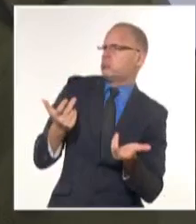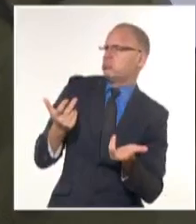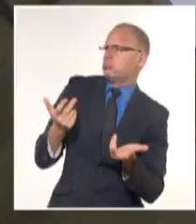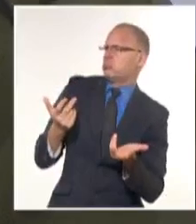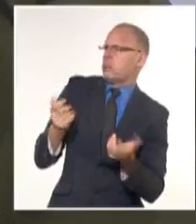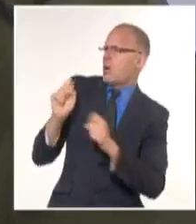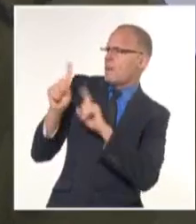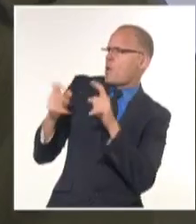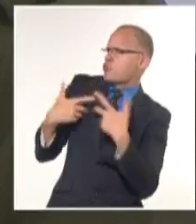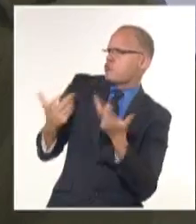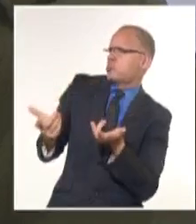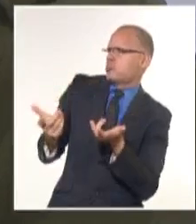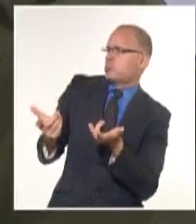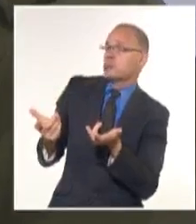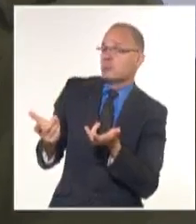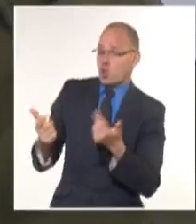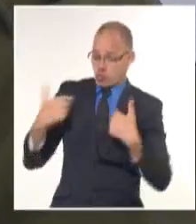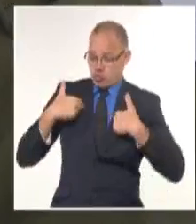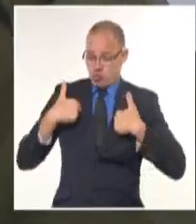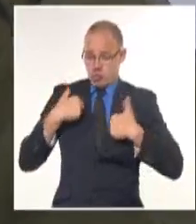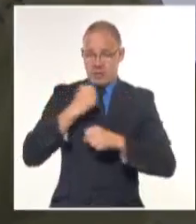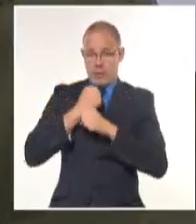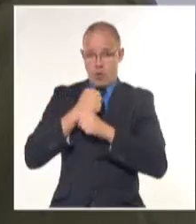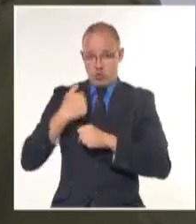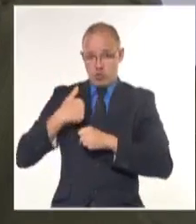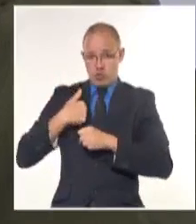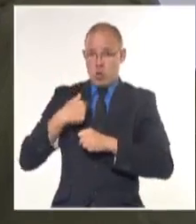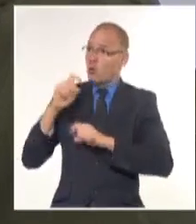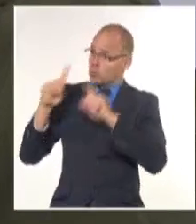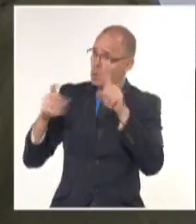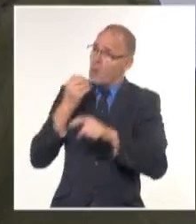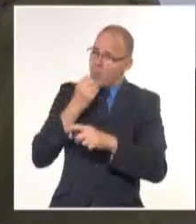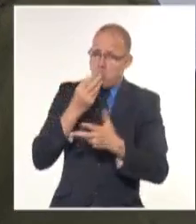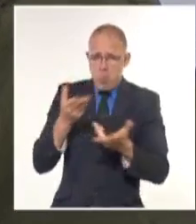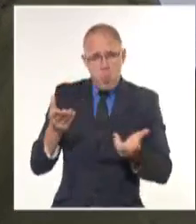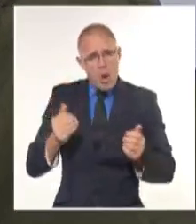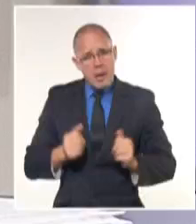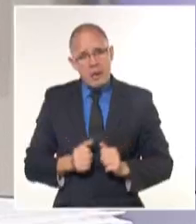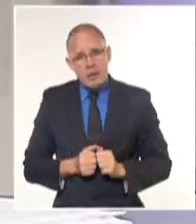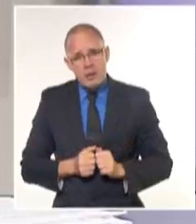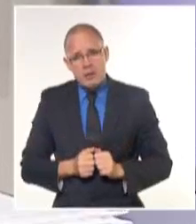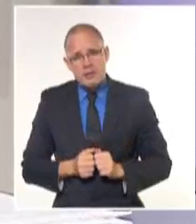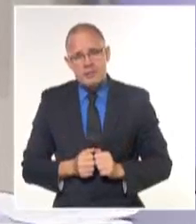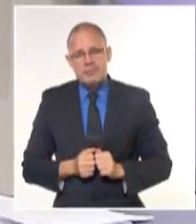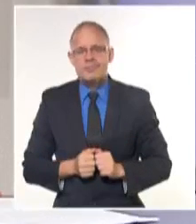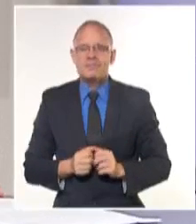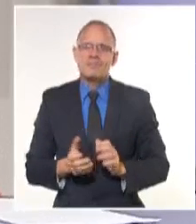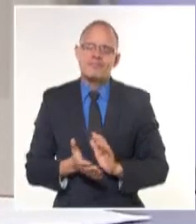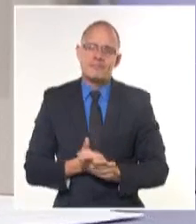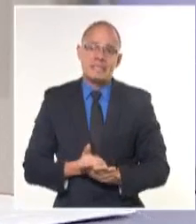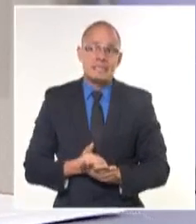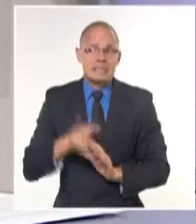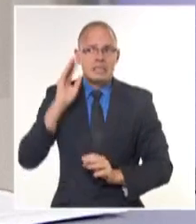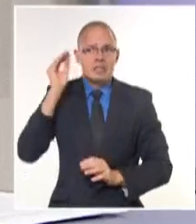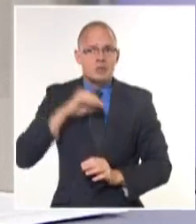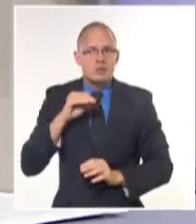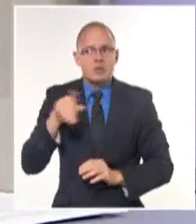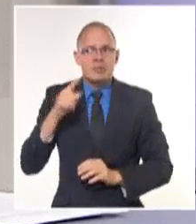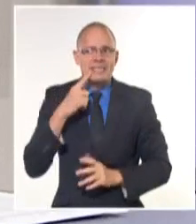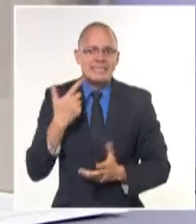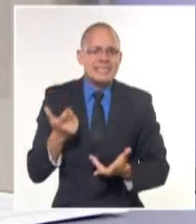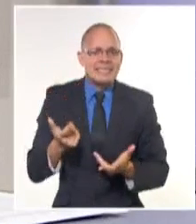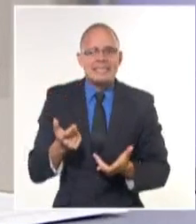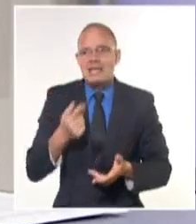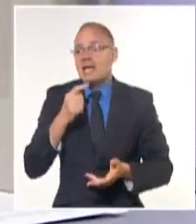la administración, se pueda crear una coraza superior para los temas que hemos estado hablando. Yo sé que ustedes tienen muchos deseos de decir